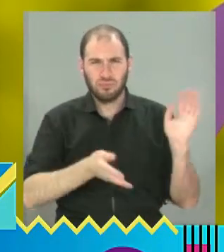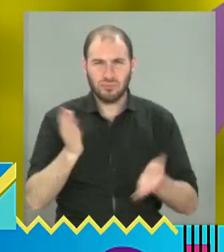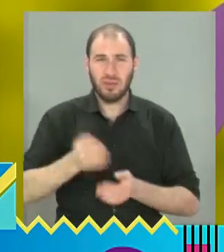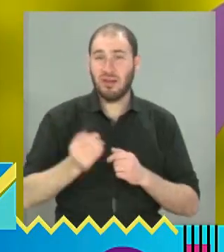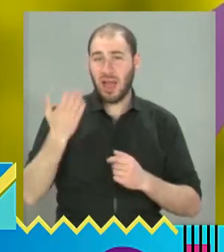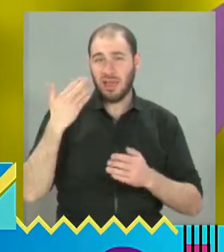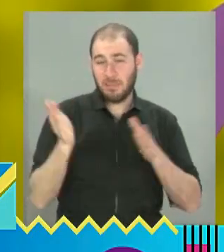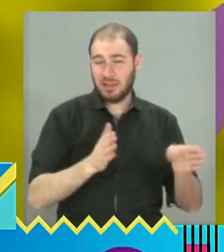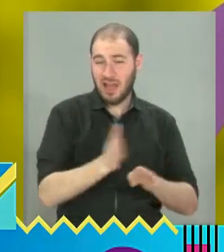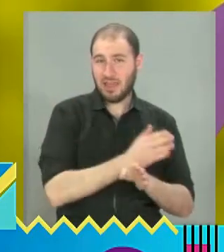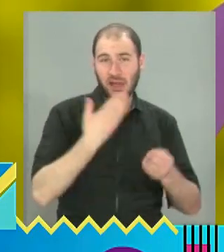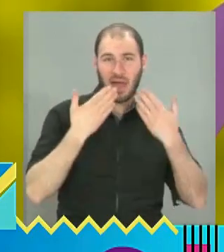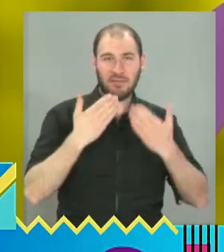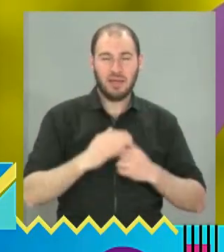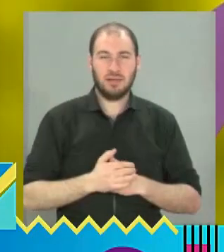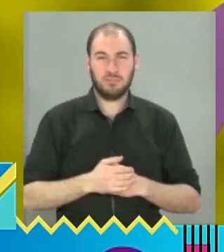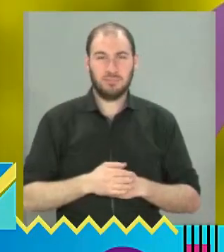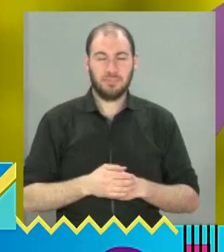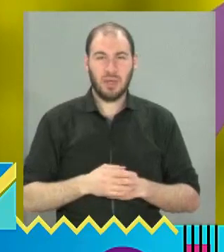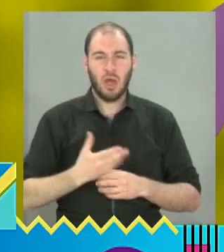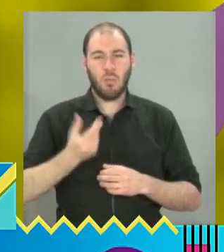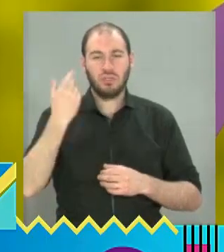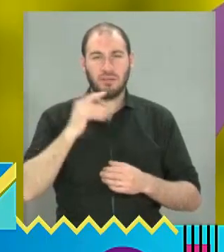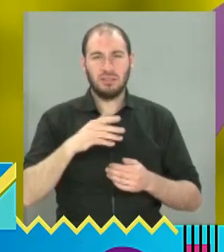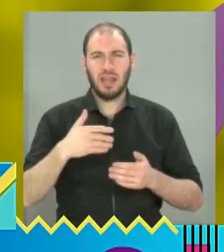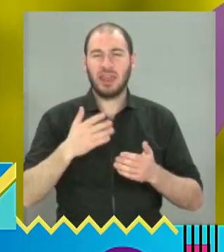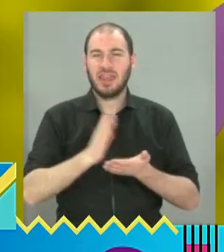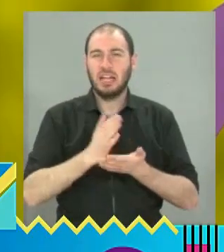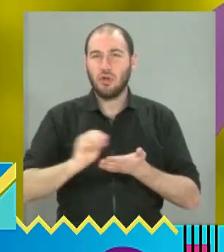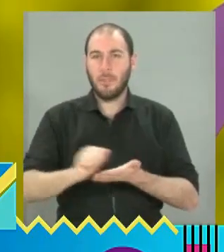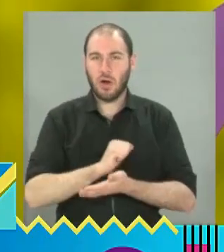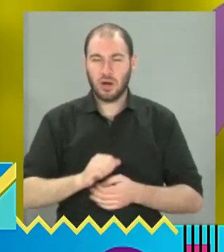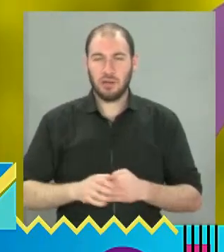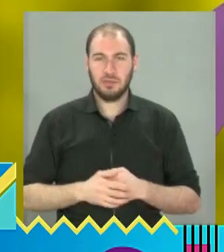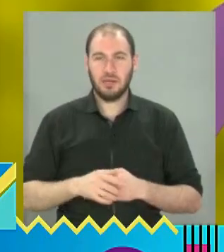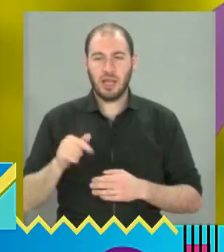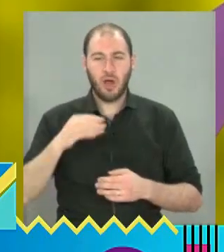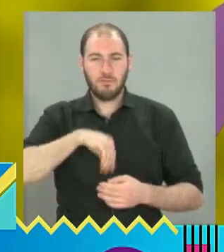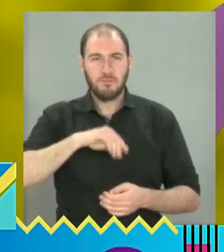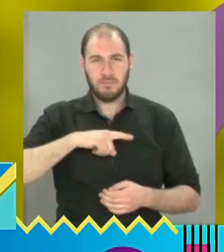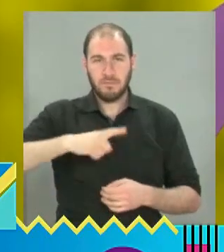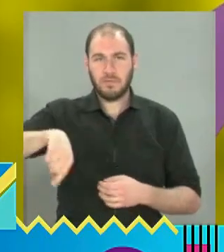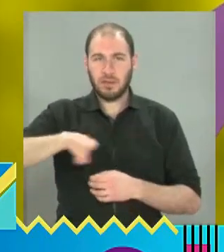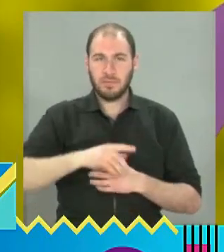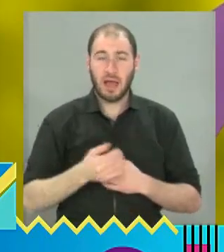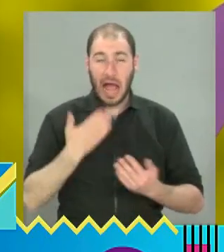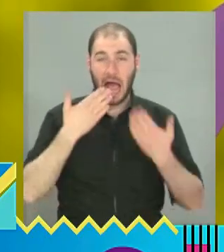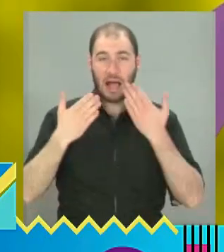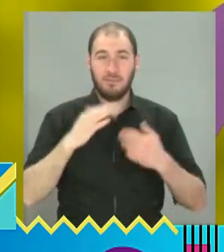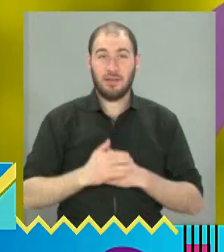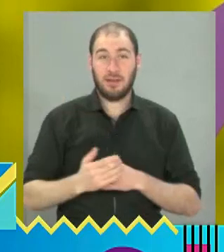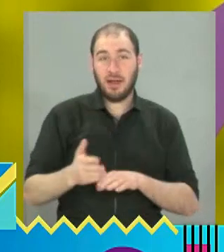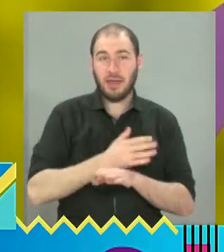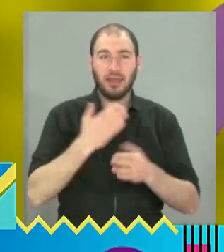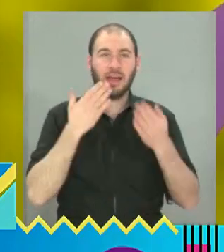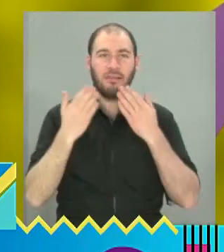lo decíamos en el bloque anterior, ¿sí? Muchos casos de vulneración de derechos que son víctimas ellos. Y lo hablábamos,